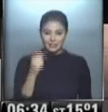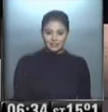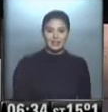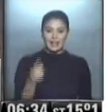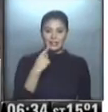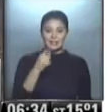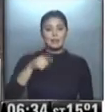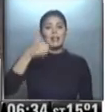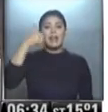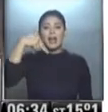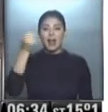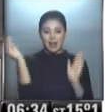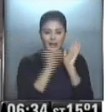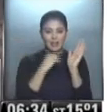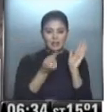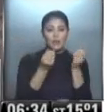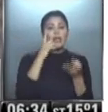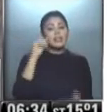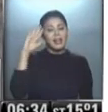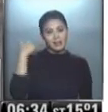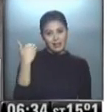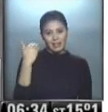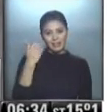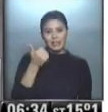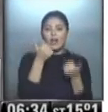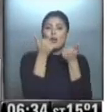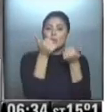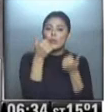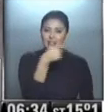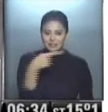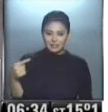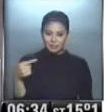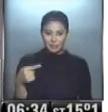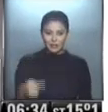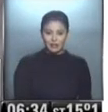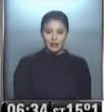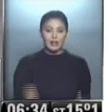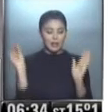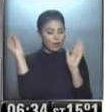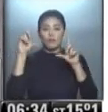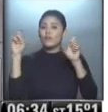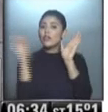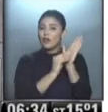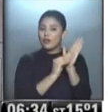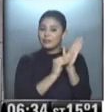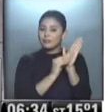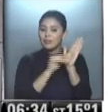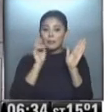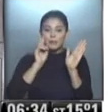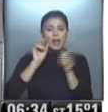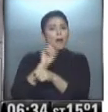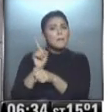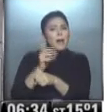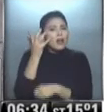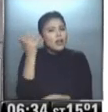Ana María Ruiz dice, buen día Nadia, que tenga un lindo comienzo de semana. nos deja esta foto. Mirá. Este perrito